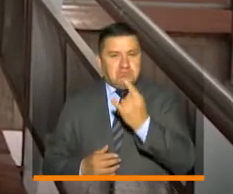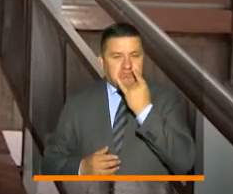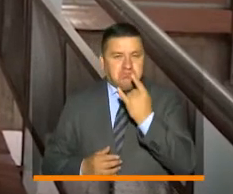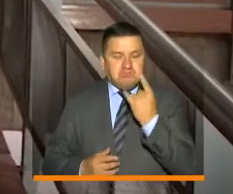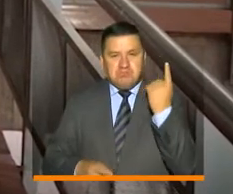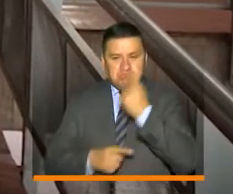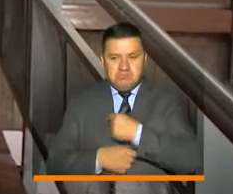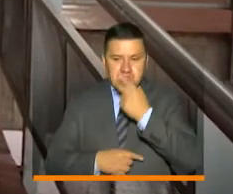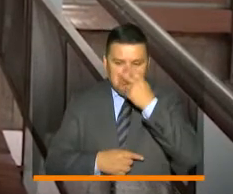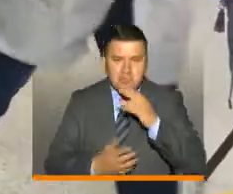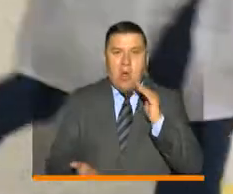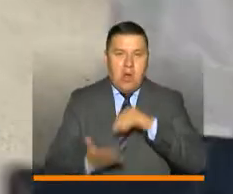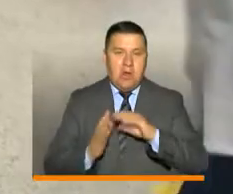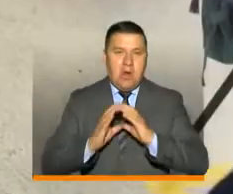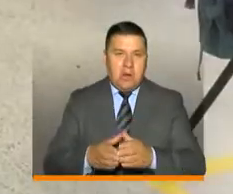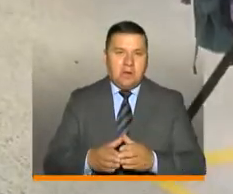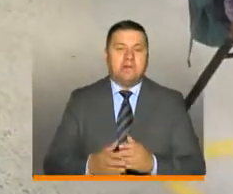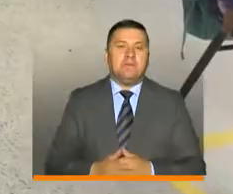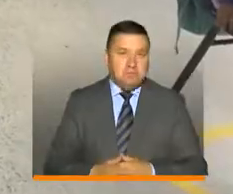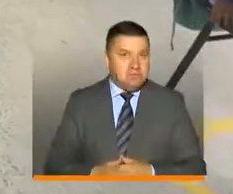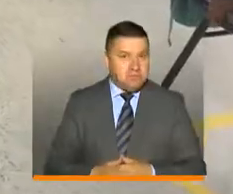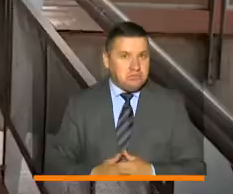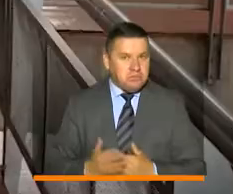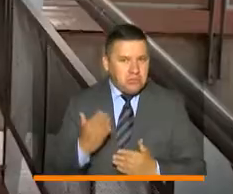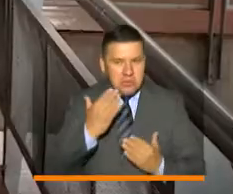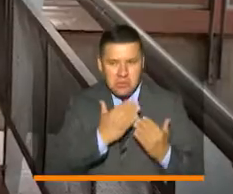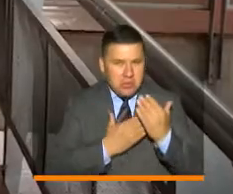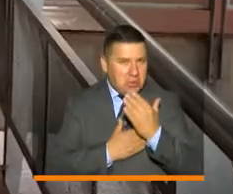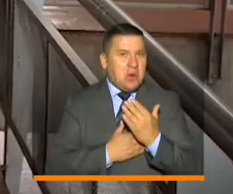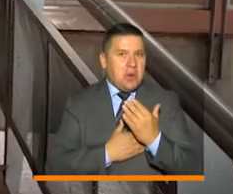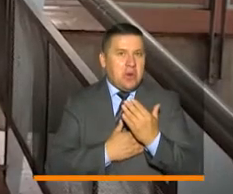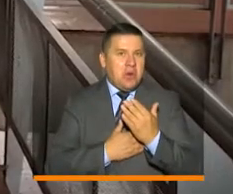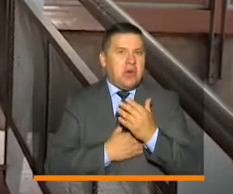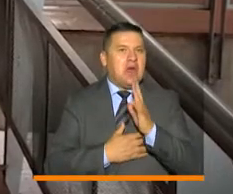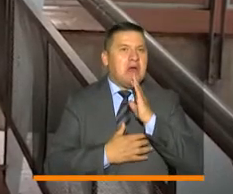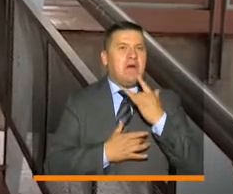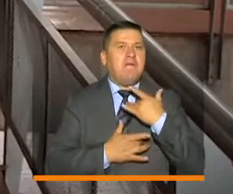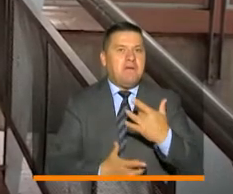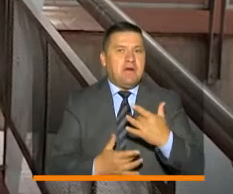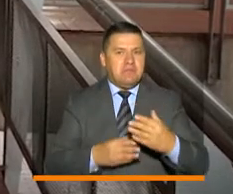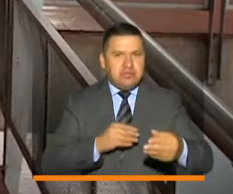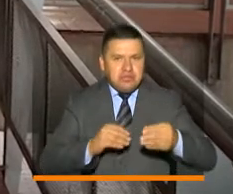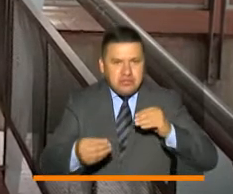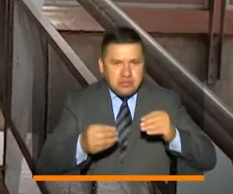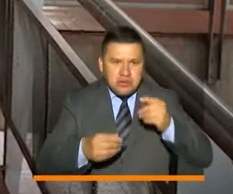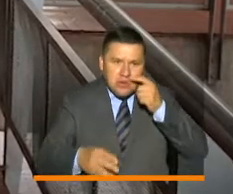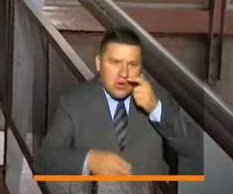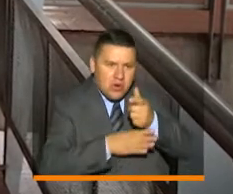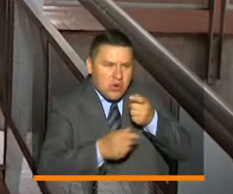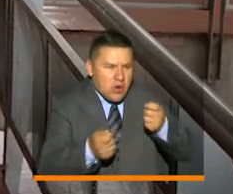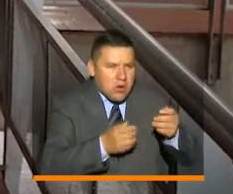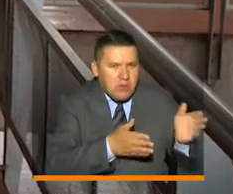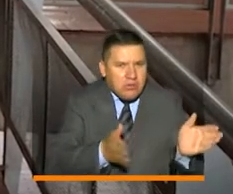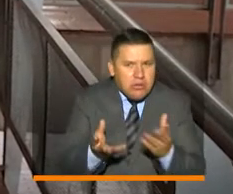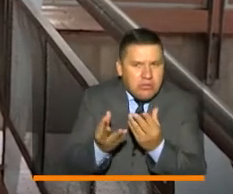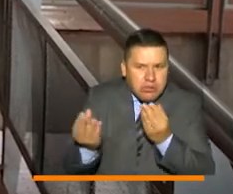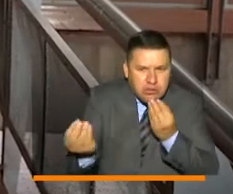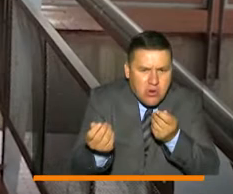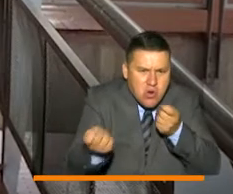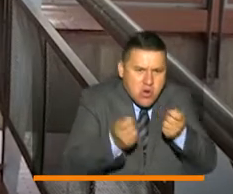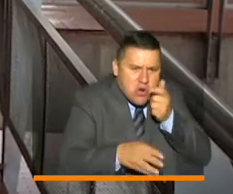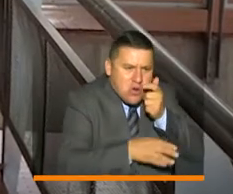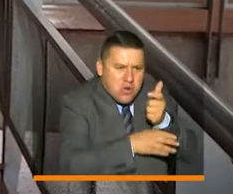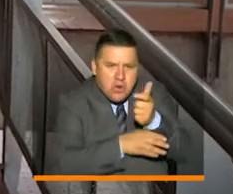enviar a sus hijos de regreso al colegio. Estos pilotos, que son voluntarios, flexibles y son controlados, y lo haremos de una manera que nos